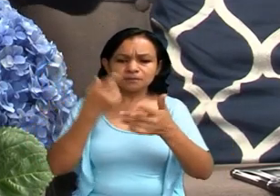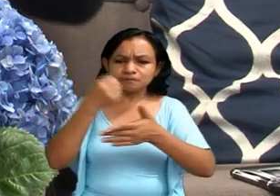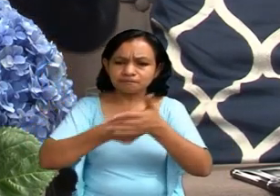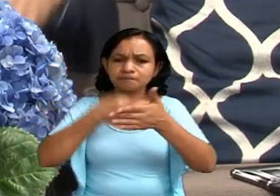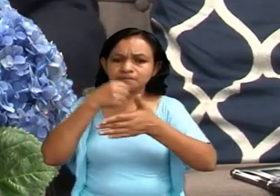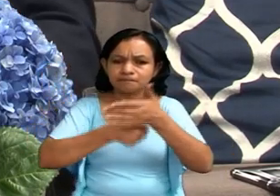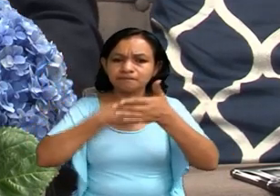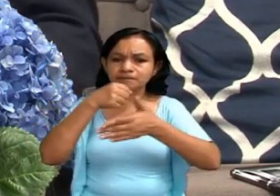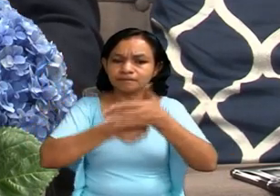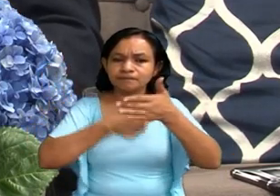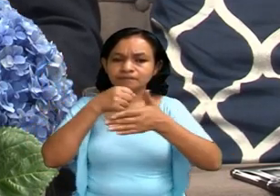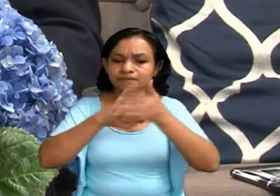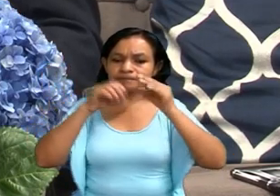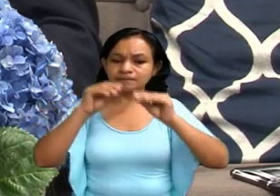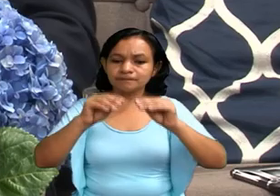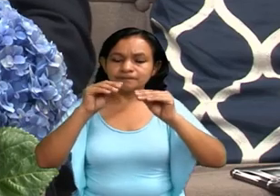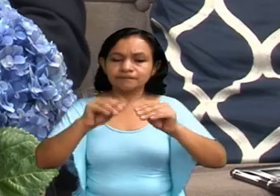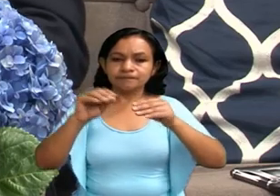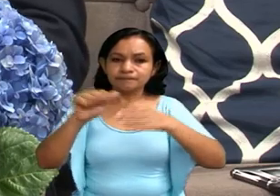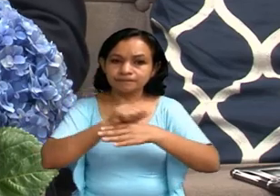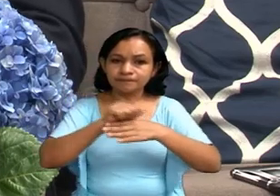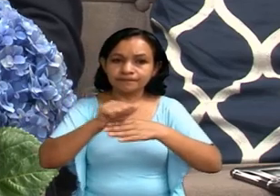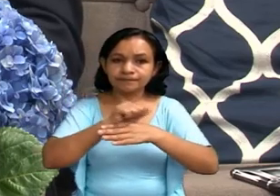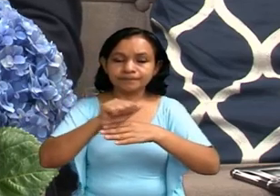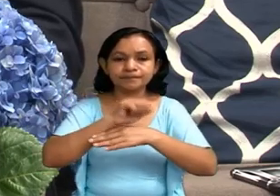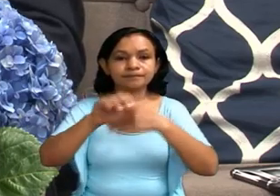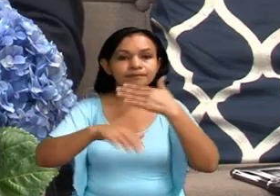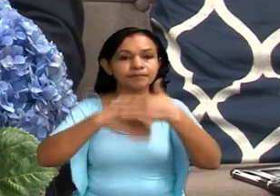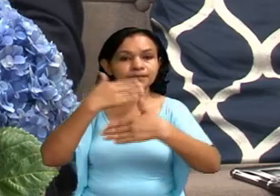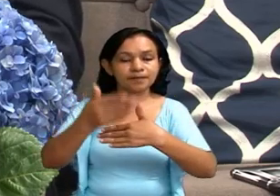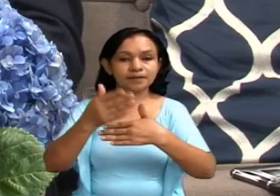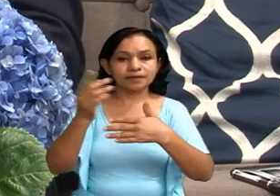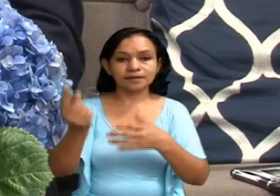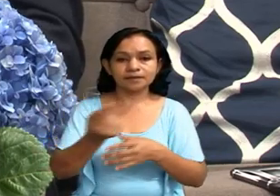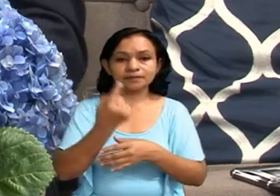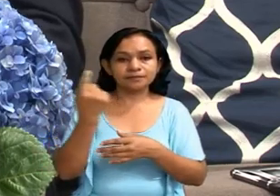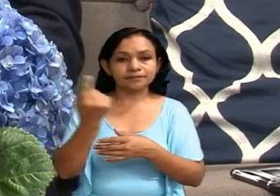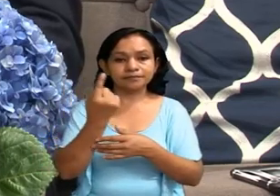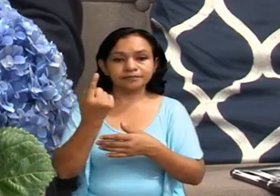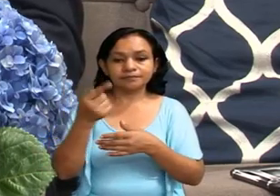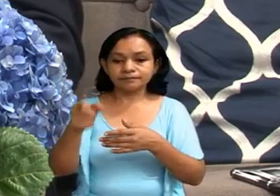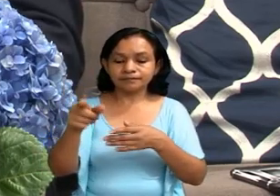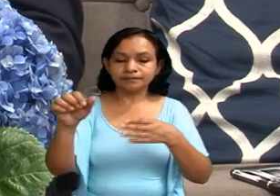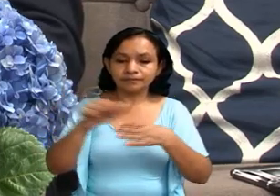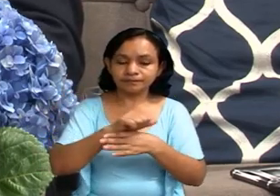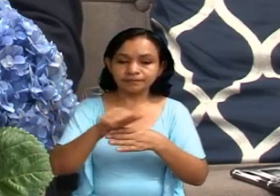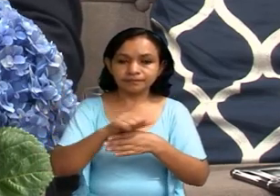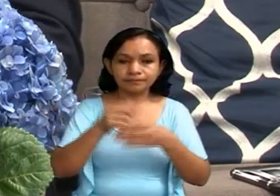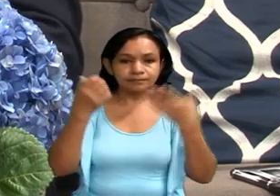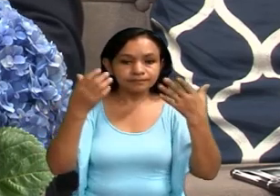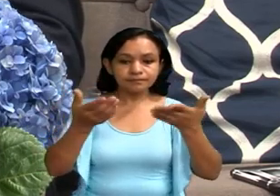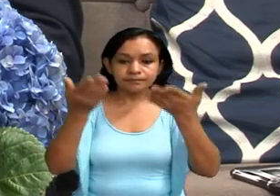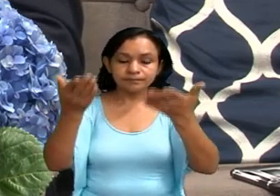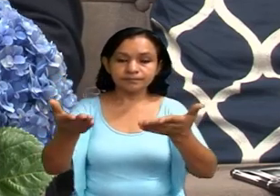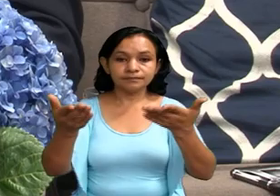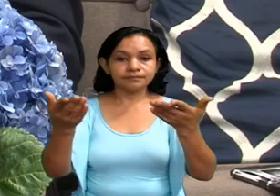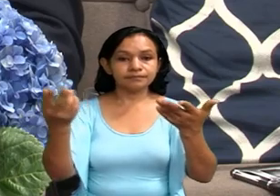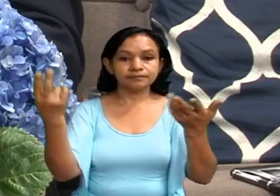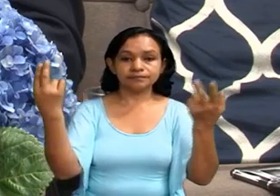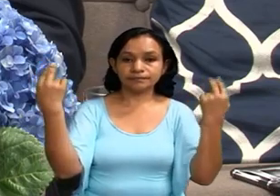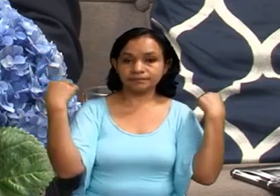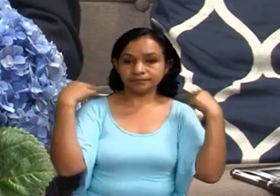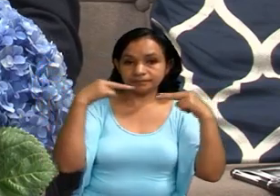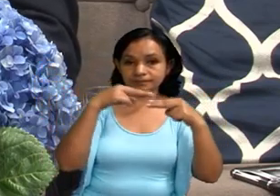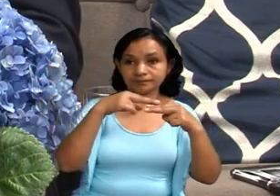fortaleciendo, fortaleciendo, y prácticamente después es solamente darle mayores herramientas, traer maestros,